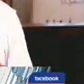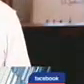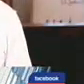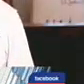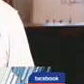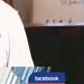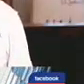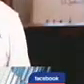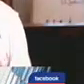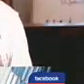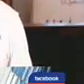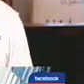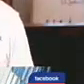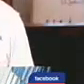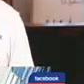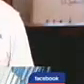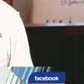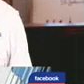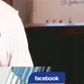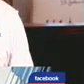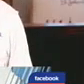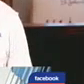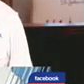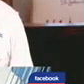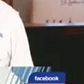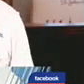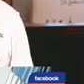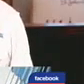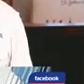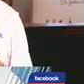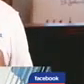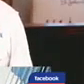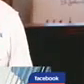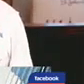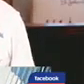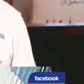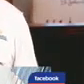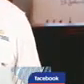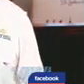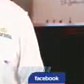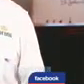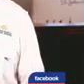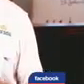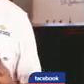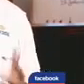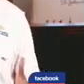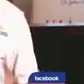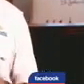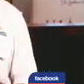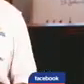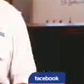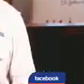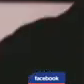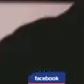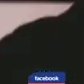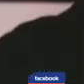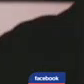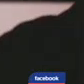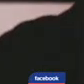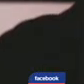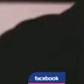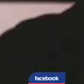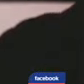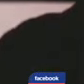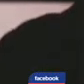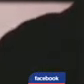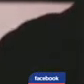de la nueva era de la Constancia. BIS es la plataforma que te va a ayudar a tu negocio y puedes afiliarte y si no la